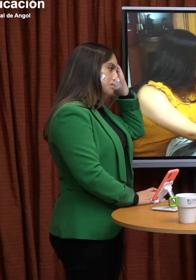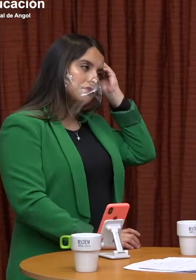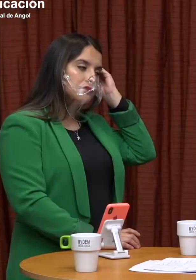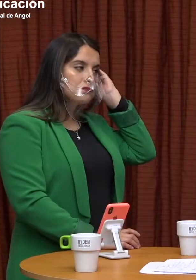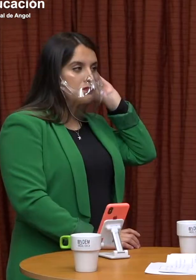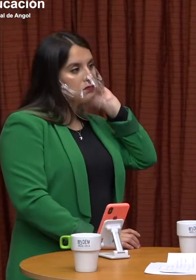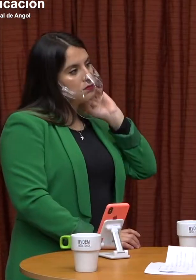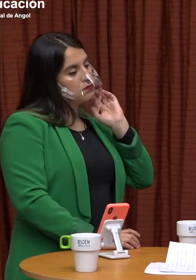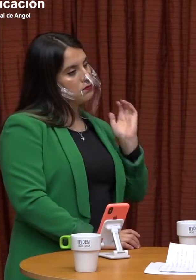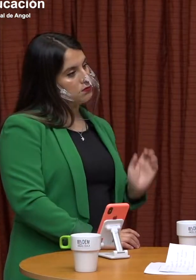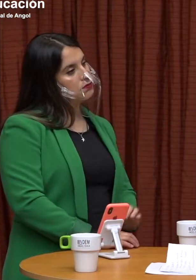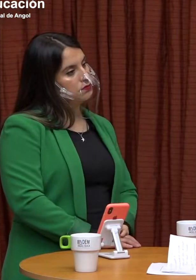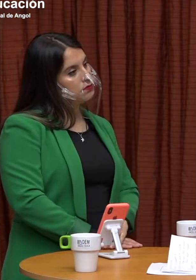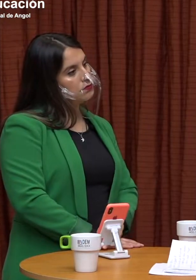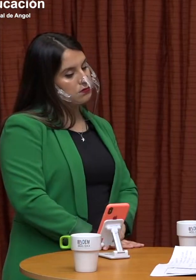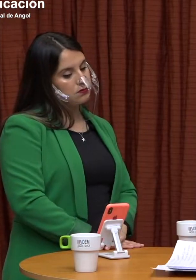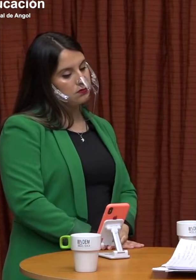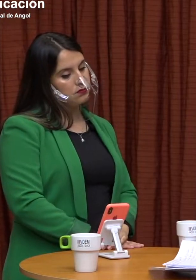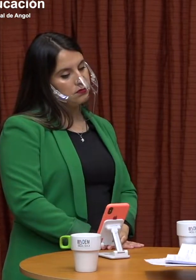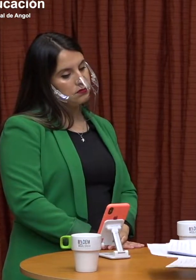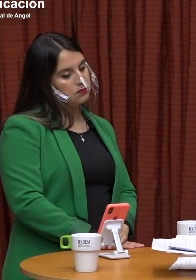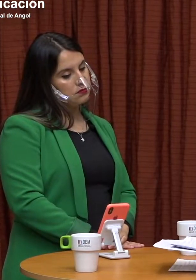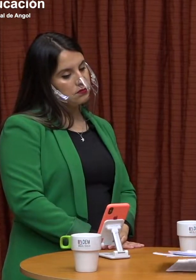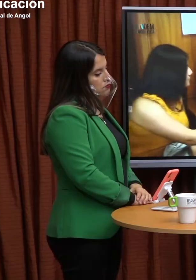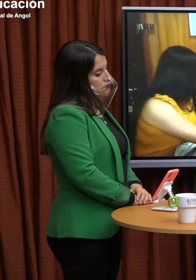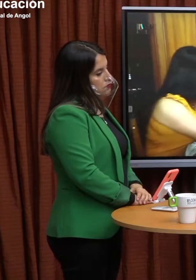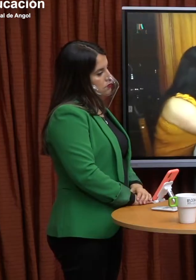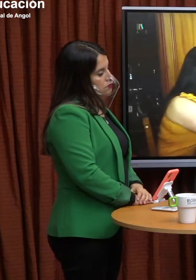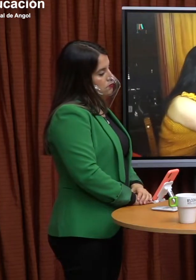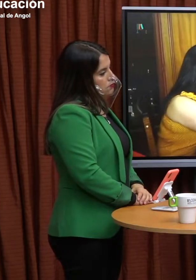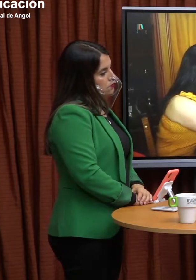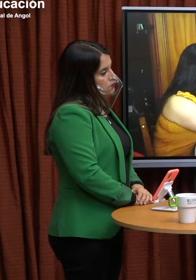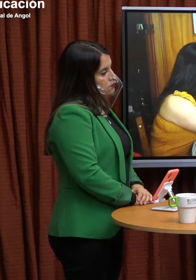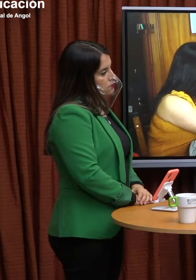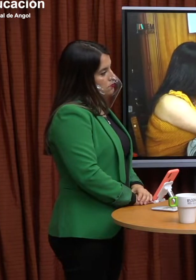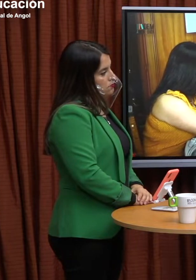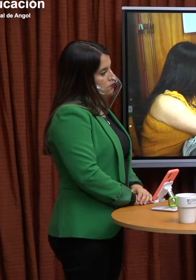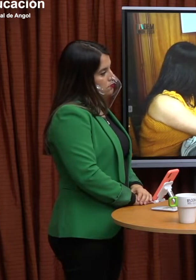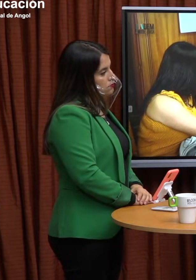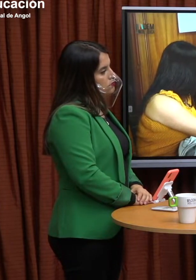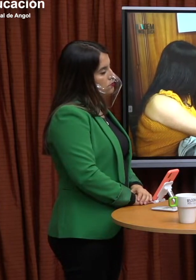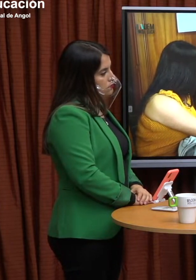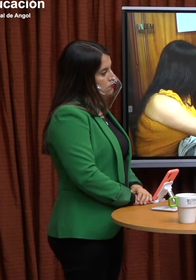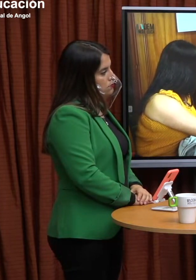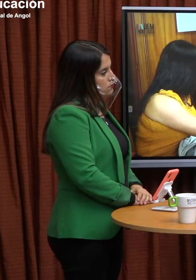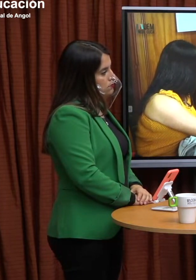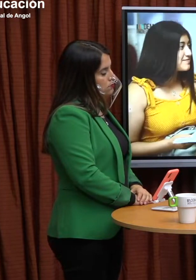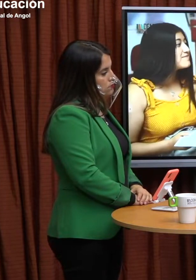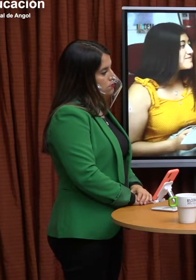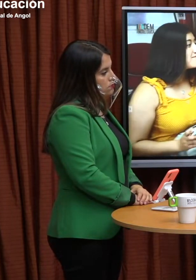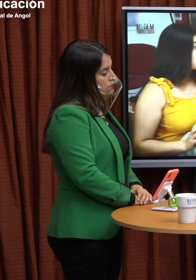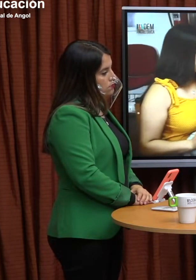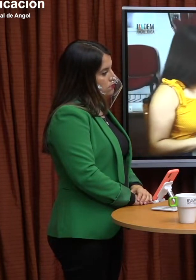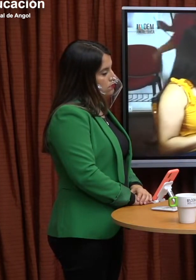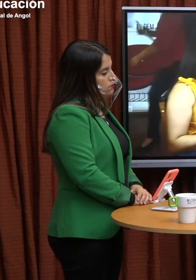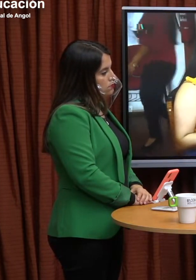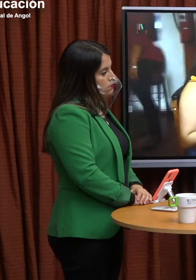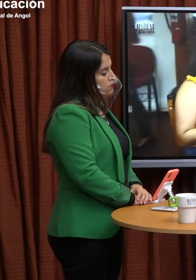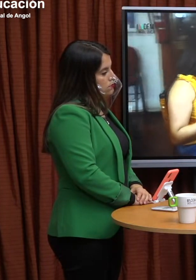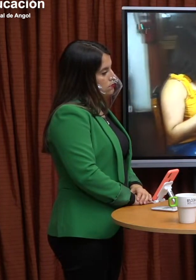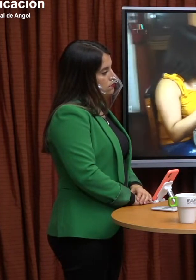Existe un equipo comunal conformado por el equipo Habilidades para la Vida 1, Habilidades para la Vida 2